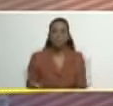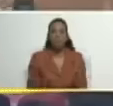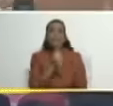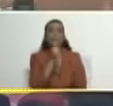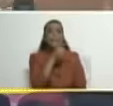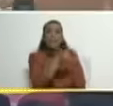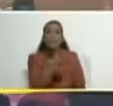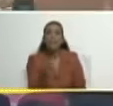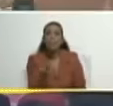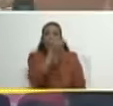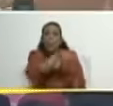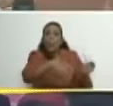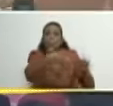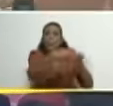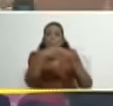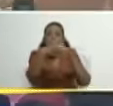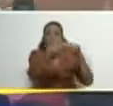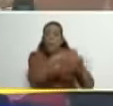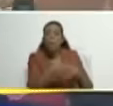¿Quién?